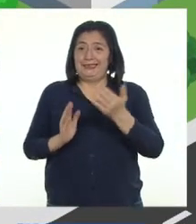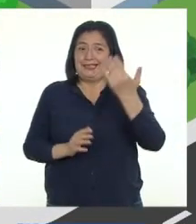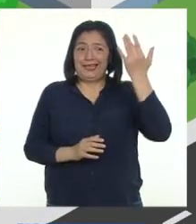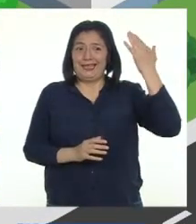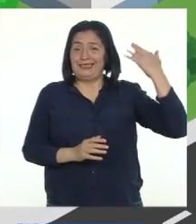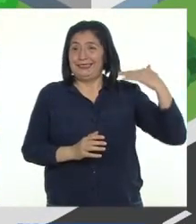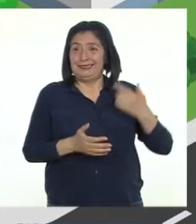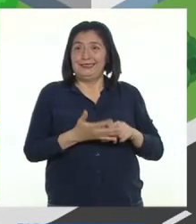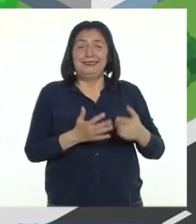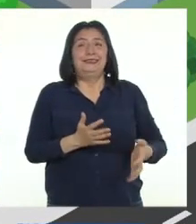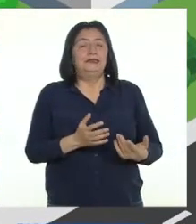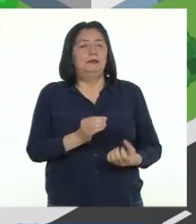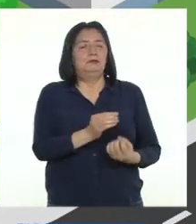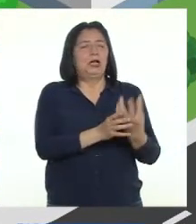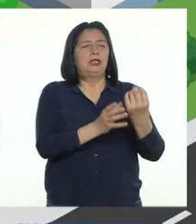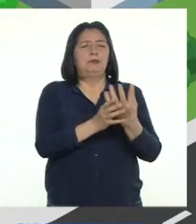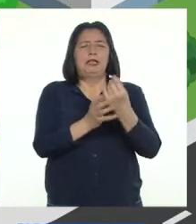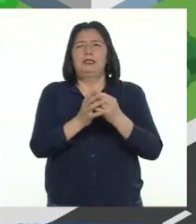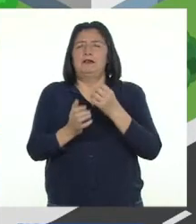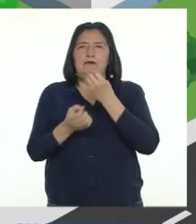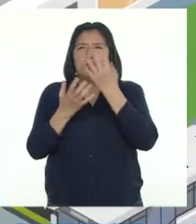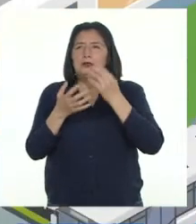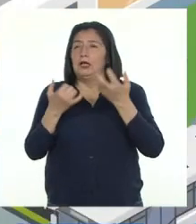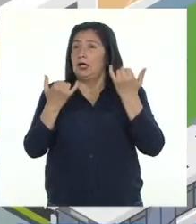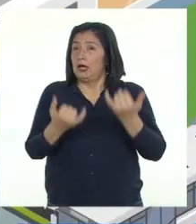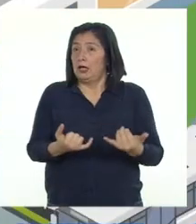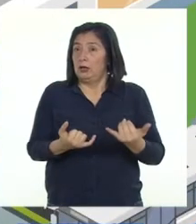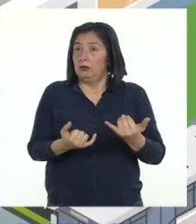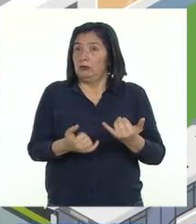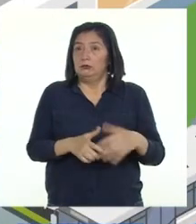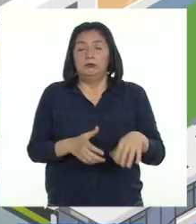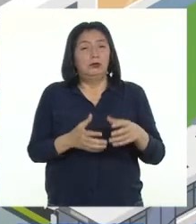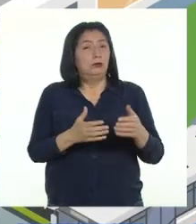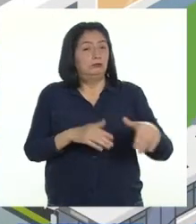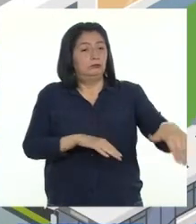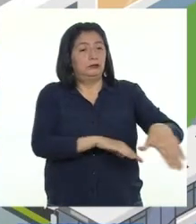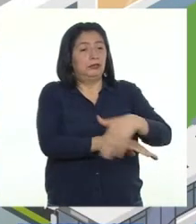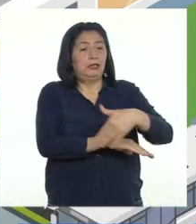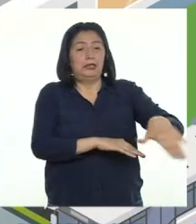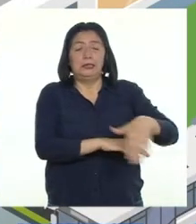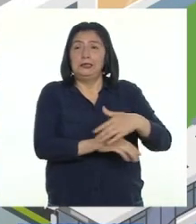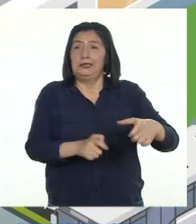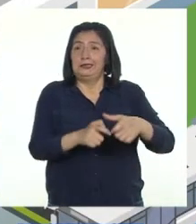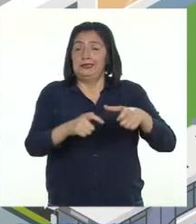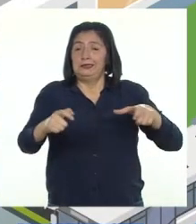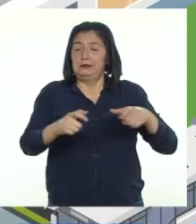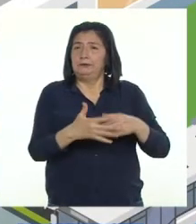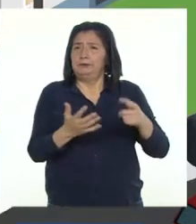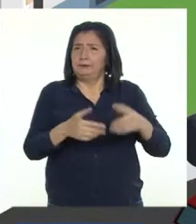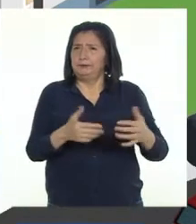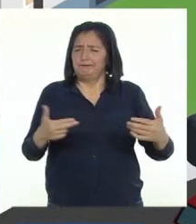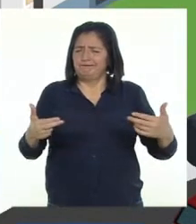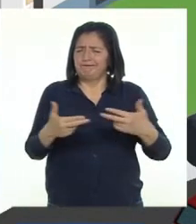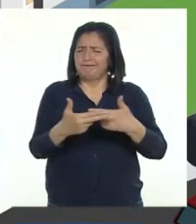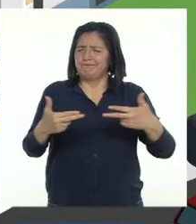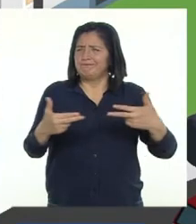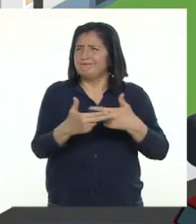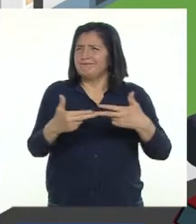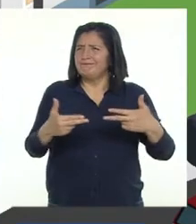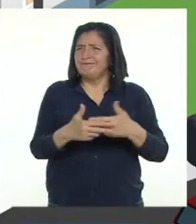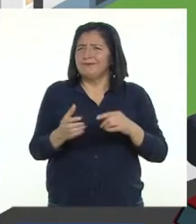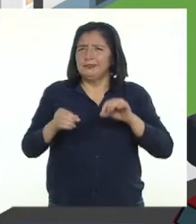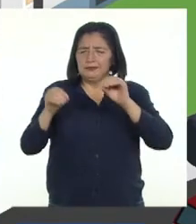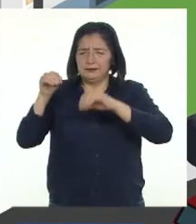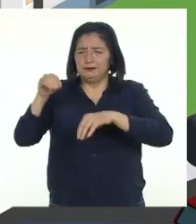muchas plantas y flores. Sin embargo, ahora hay una gran avenida donde incluso se acumula gran cantidad